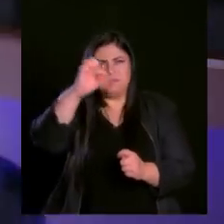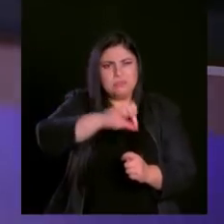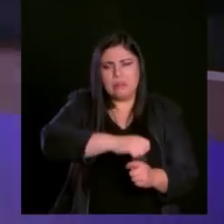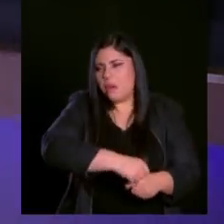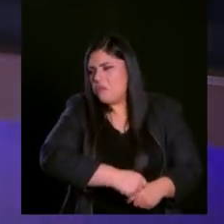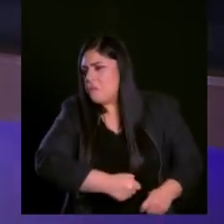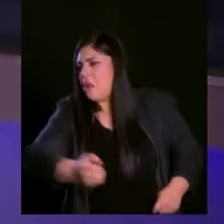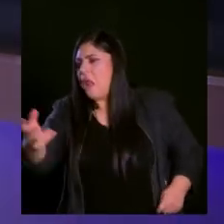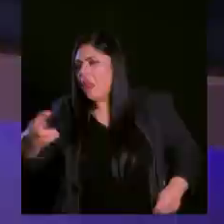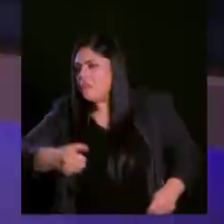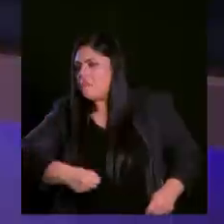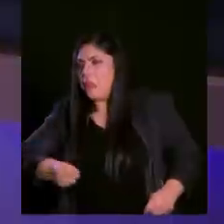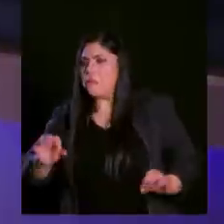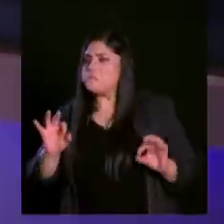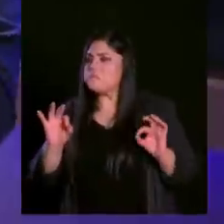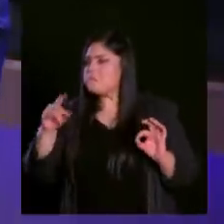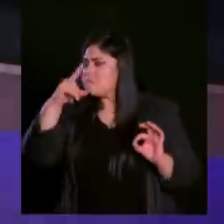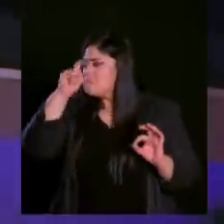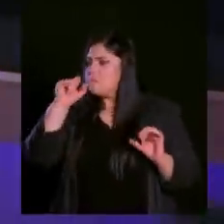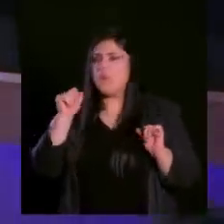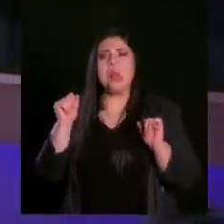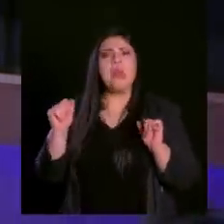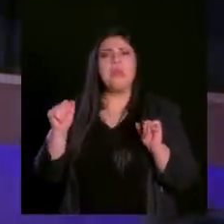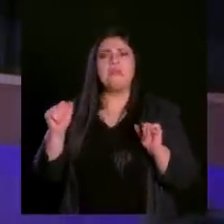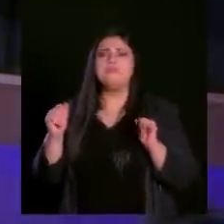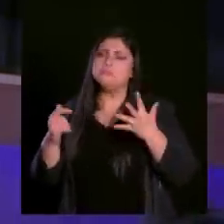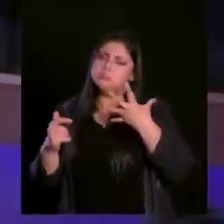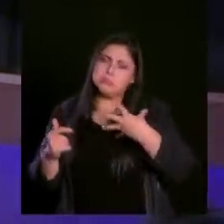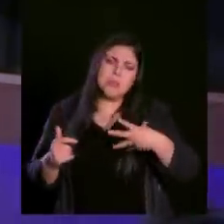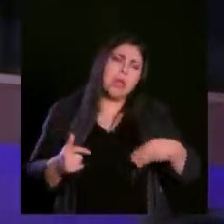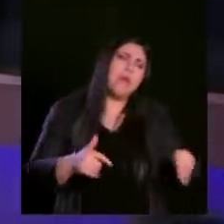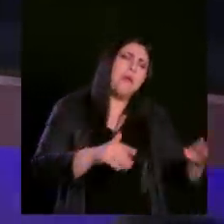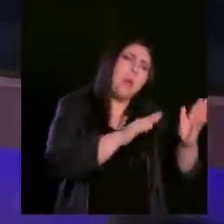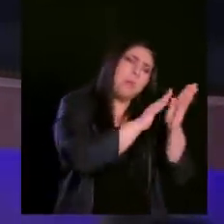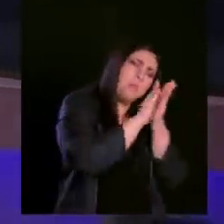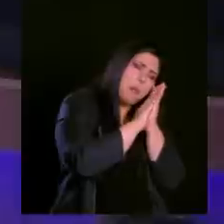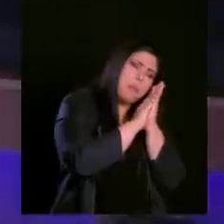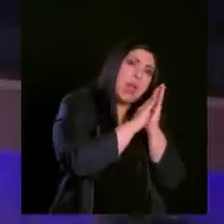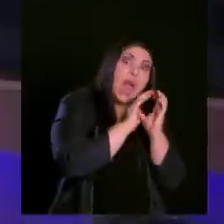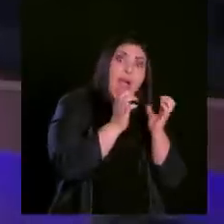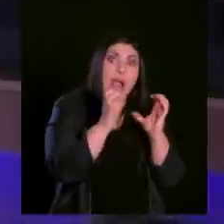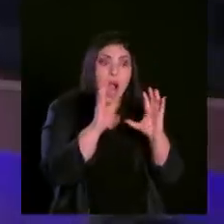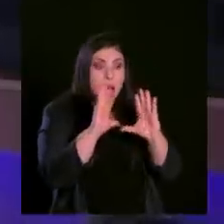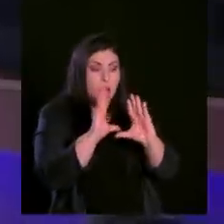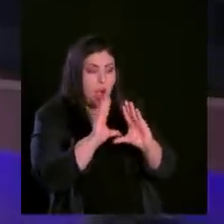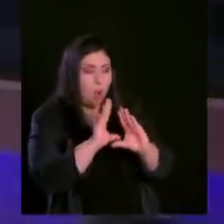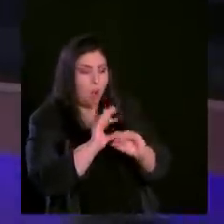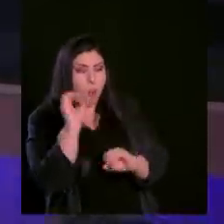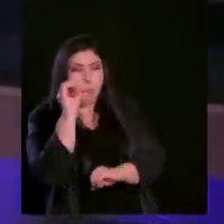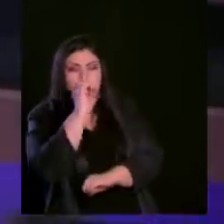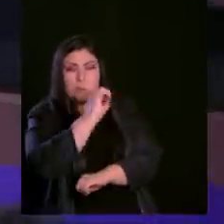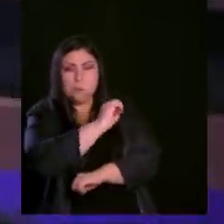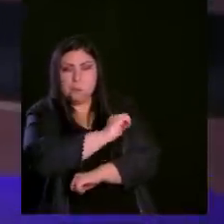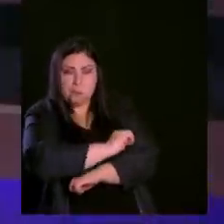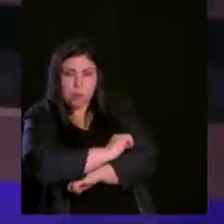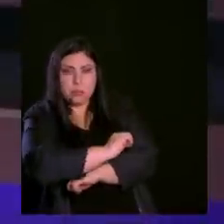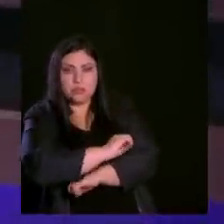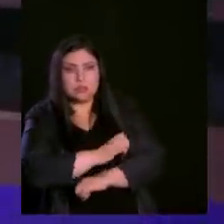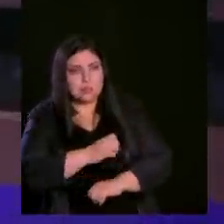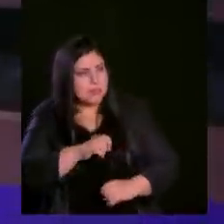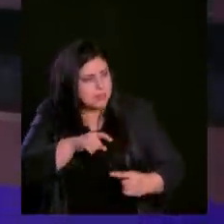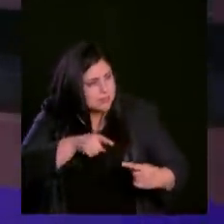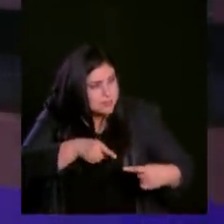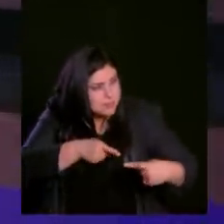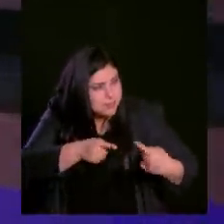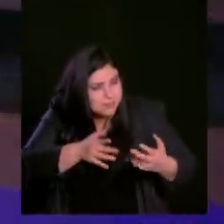cizaña son muy parecidas muy iguales se parecen mucho si pusiéramos por ejemplo